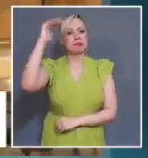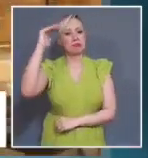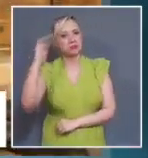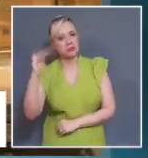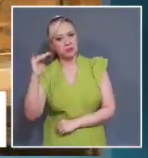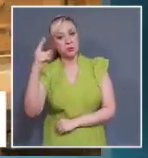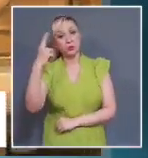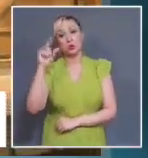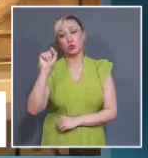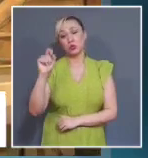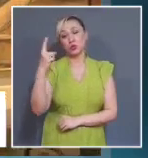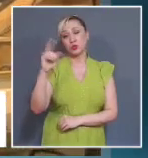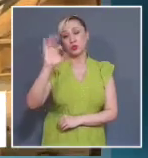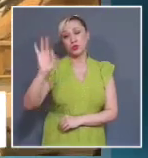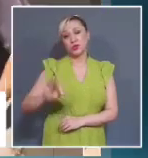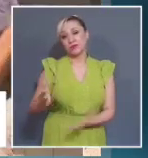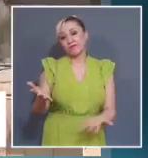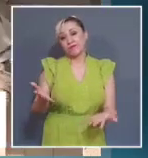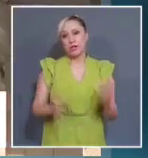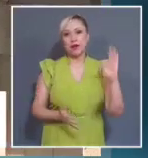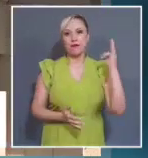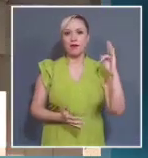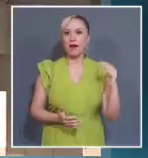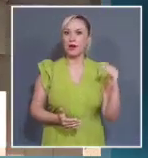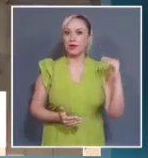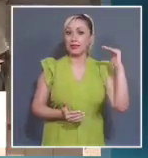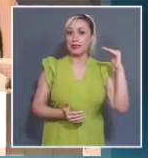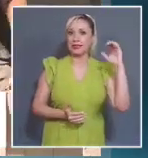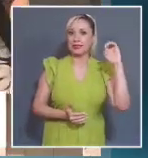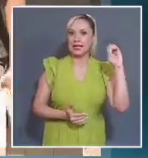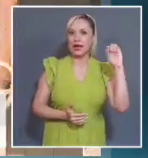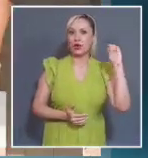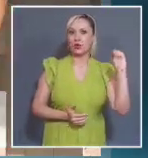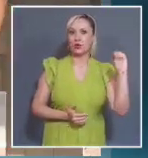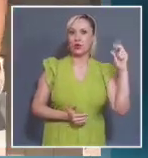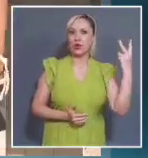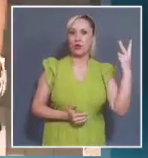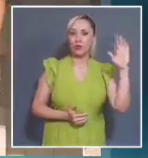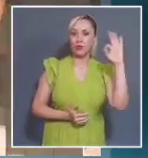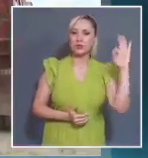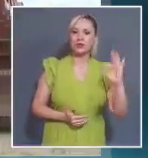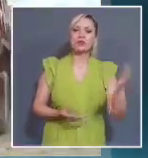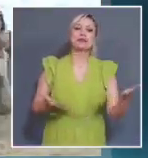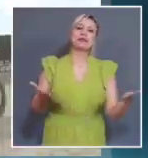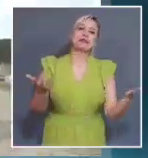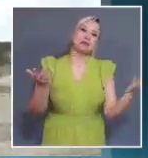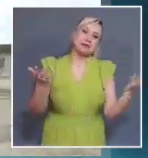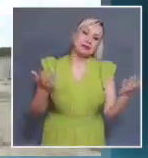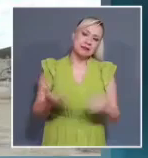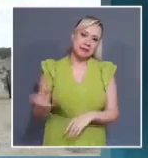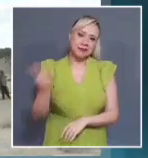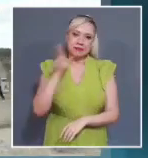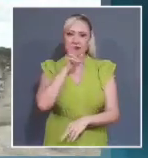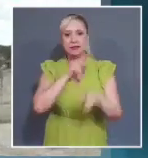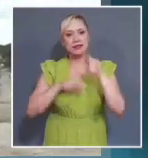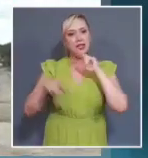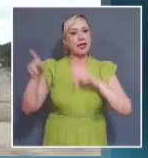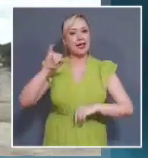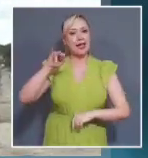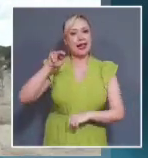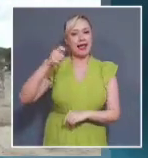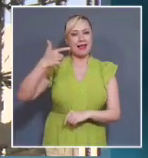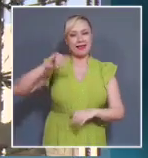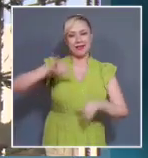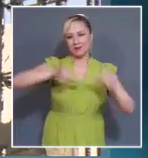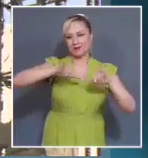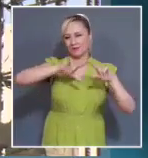después de que en febrero avanzara 0.2%. Según la encuesta nacional de empresas constructoras del INEGI, a tasa anual la producción